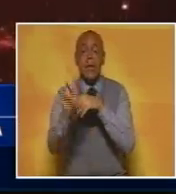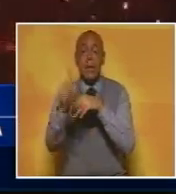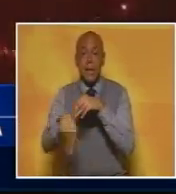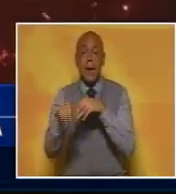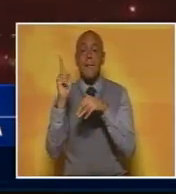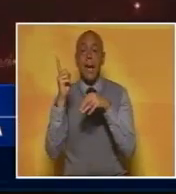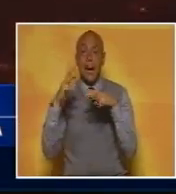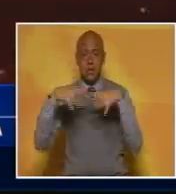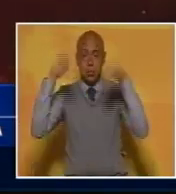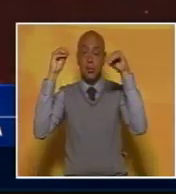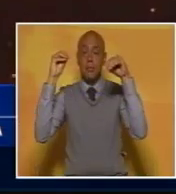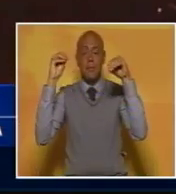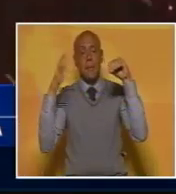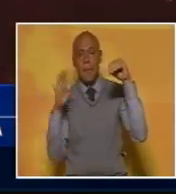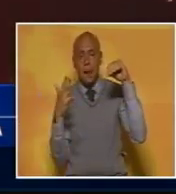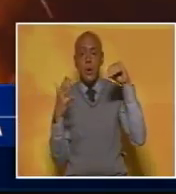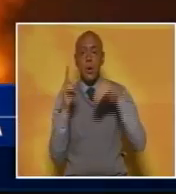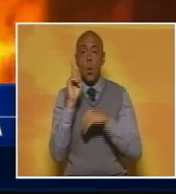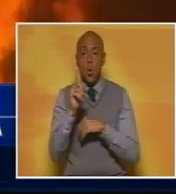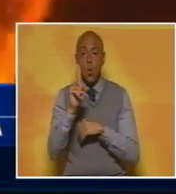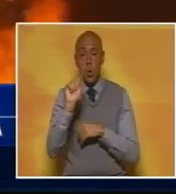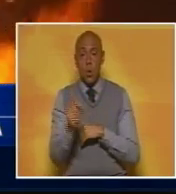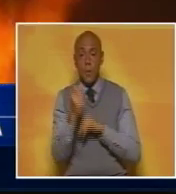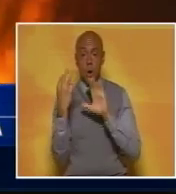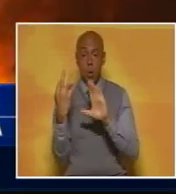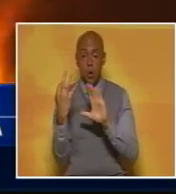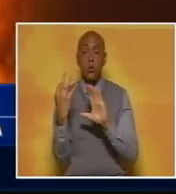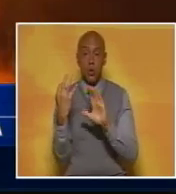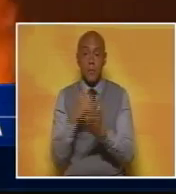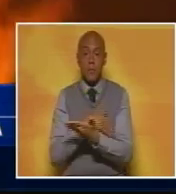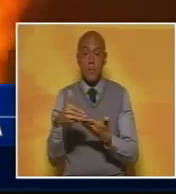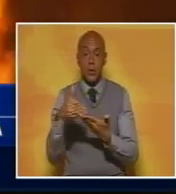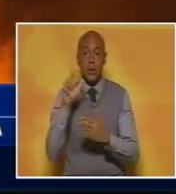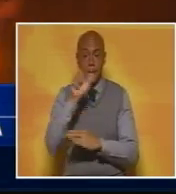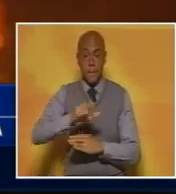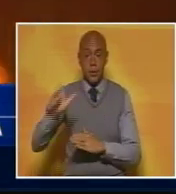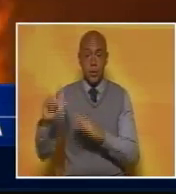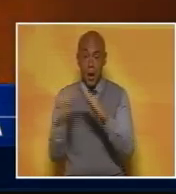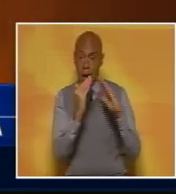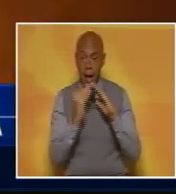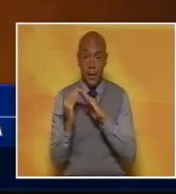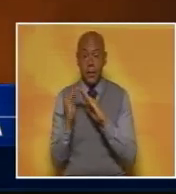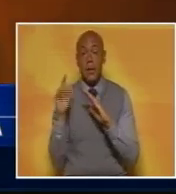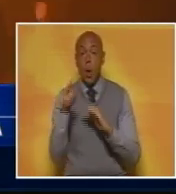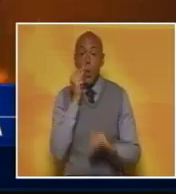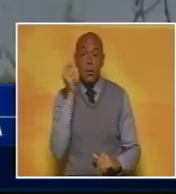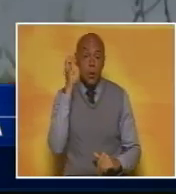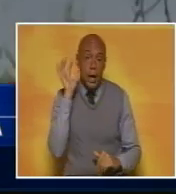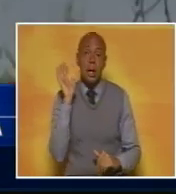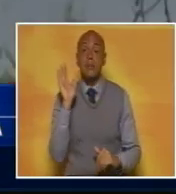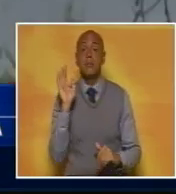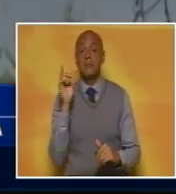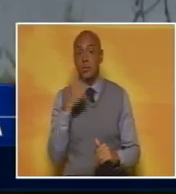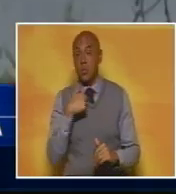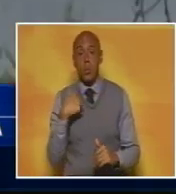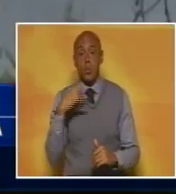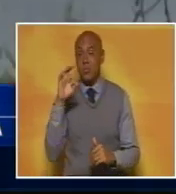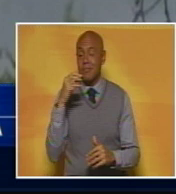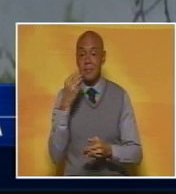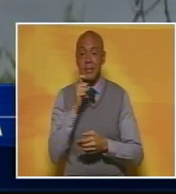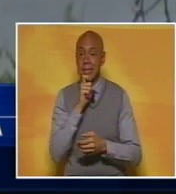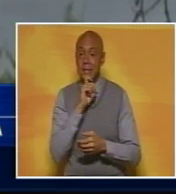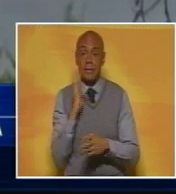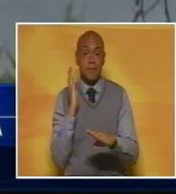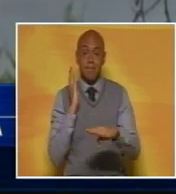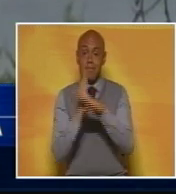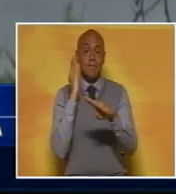apagones que afectarán a más de 1.8 millones de residentes. Equipos de rescate estiman que no podrán detener la progresión